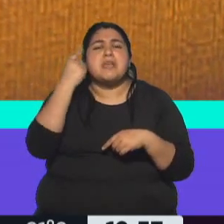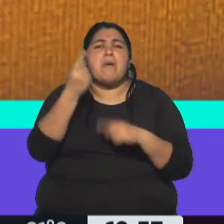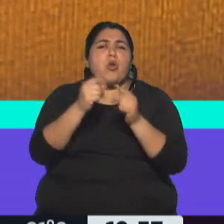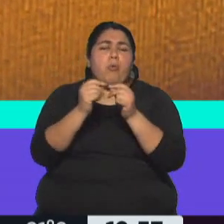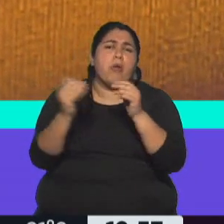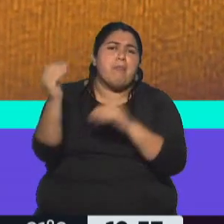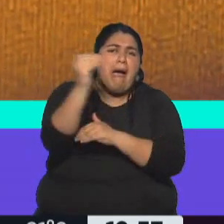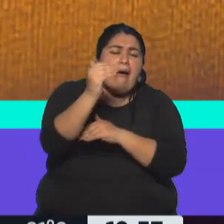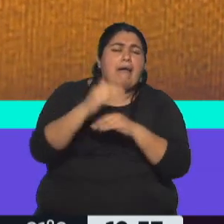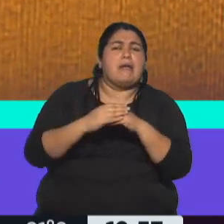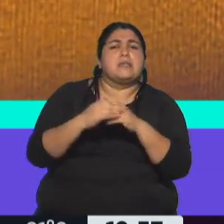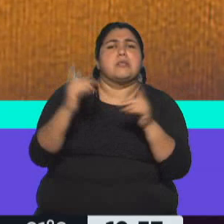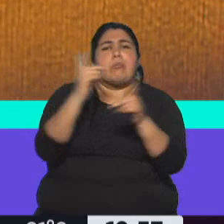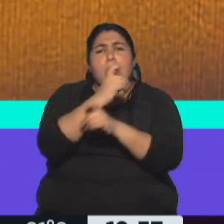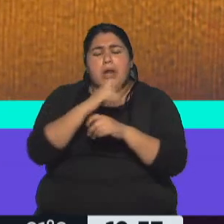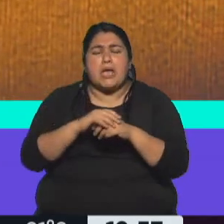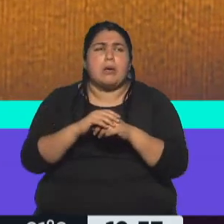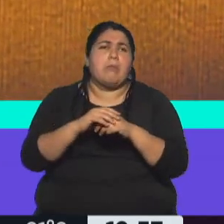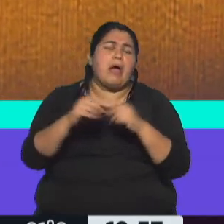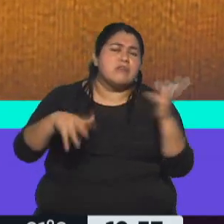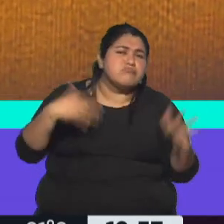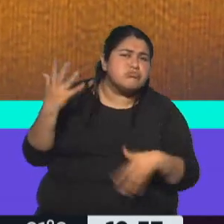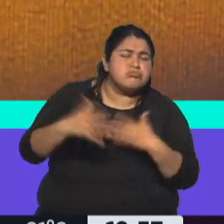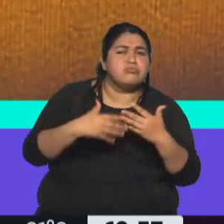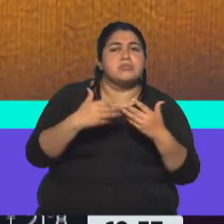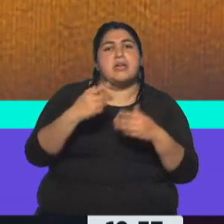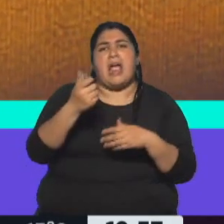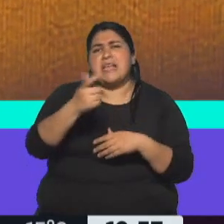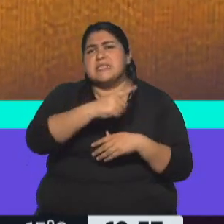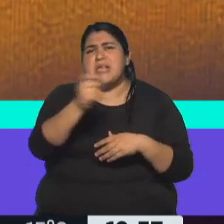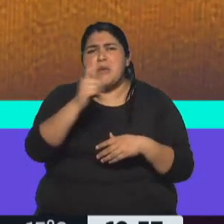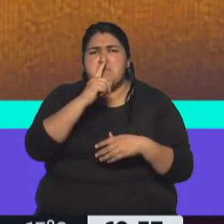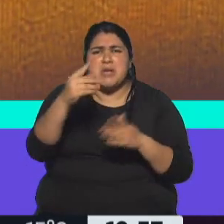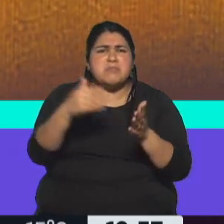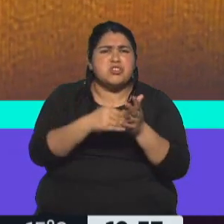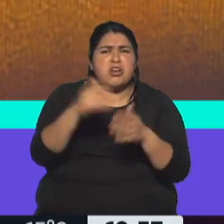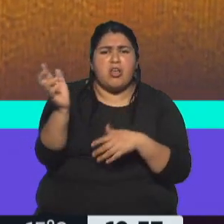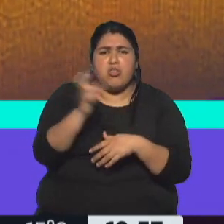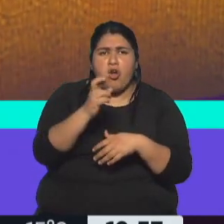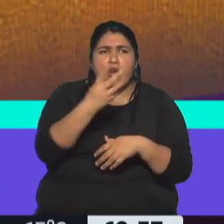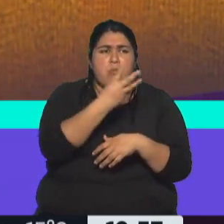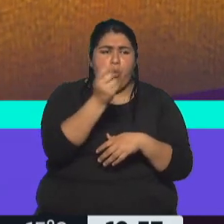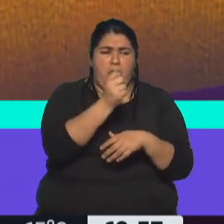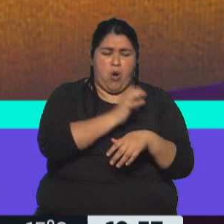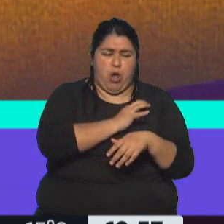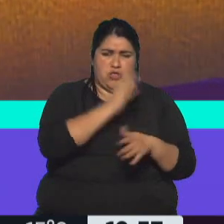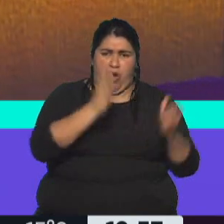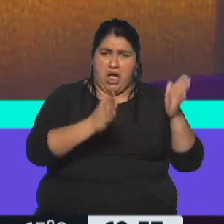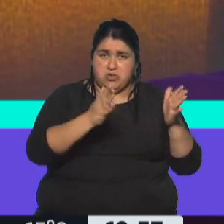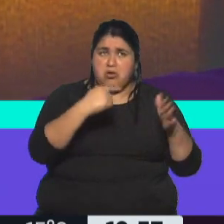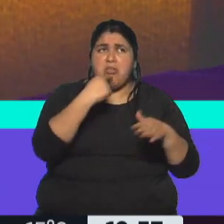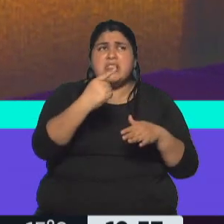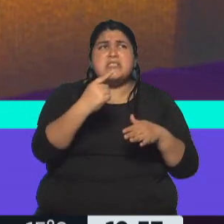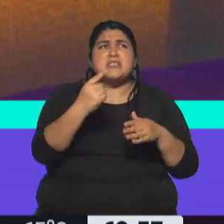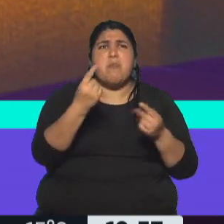como problemáticos, como escandalosos en algún punto, más de 100.000 millones de dólares durante una gestión de 4 años, no son ciertos.